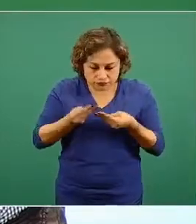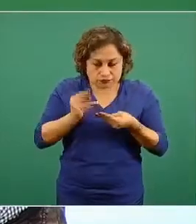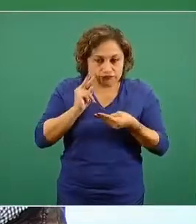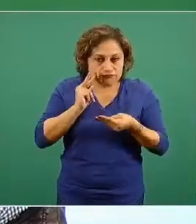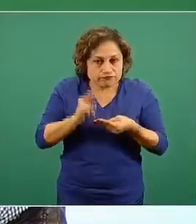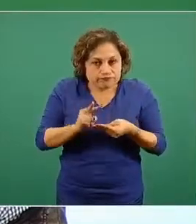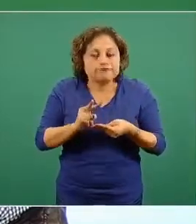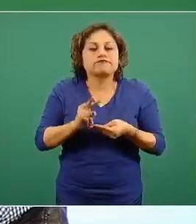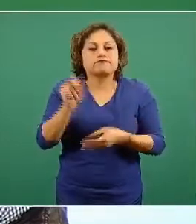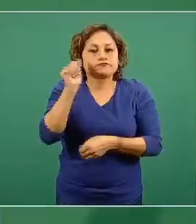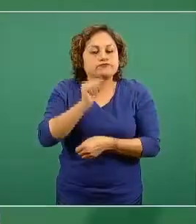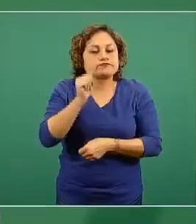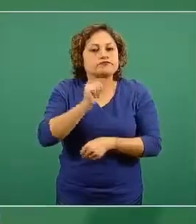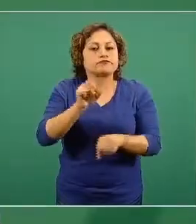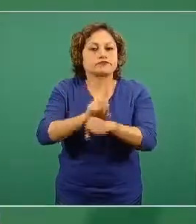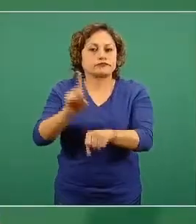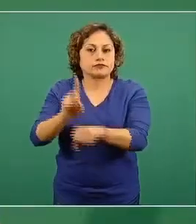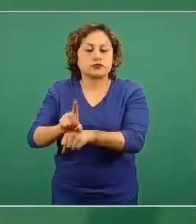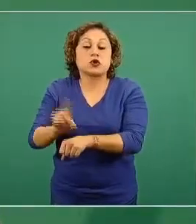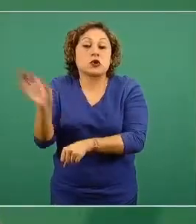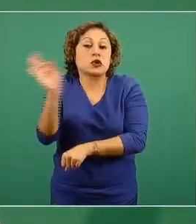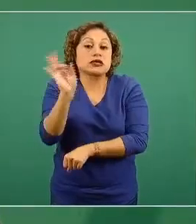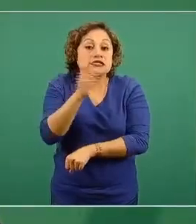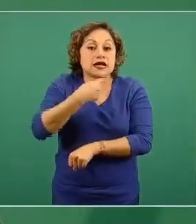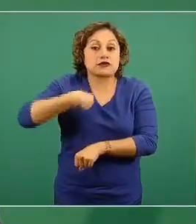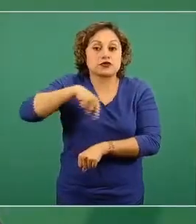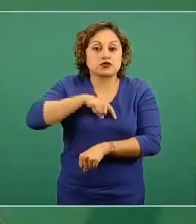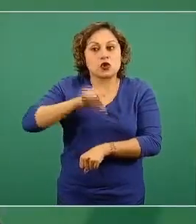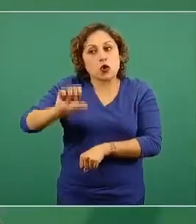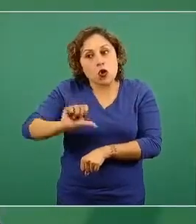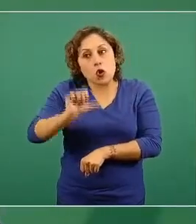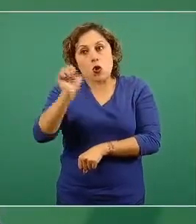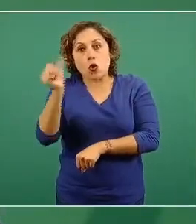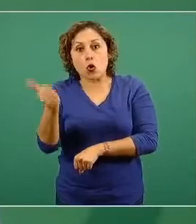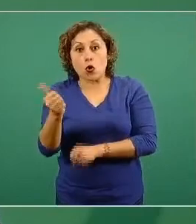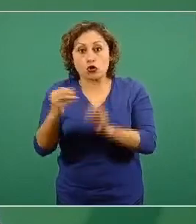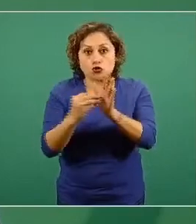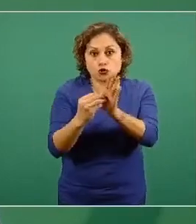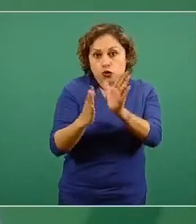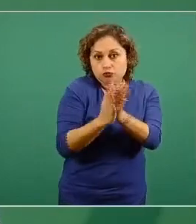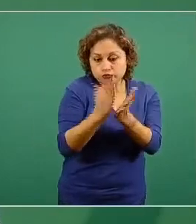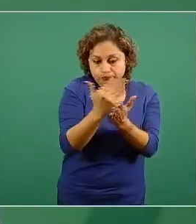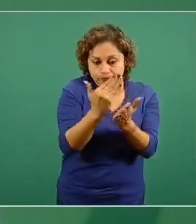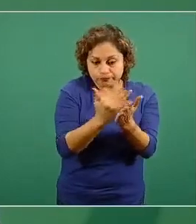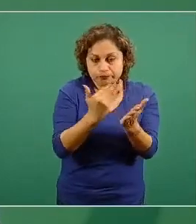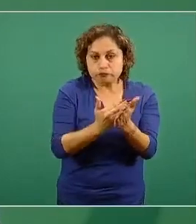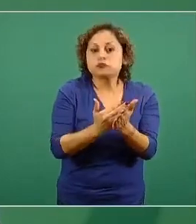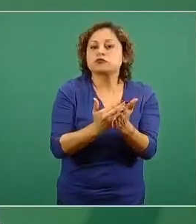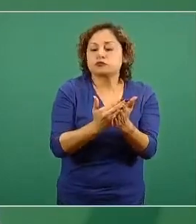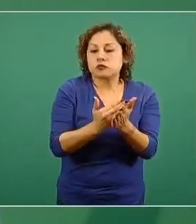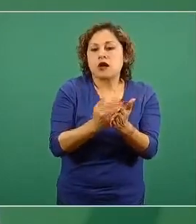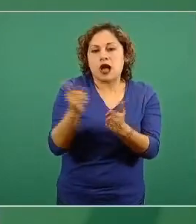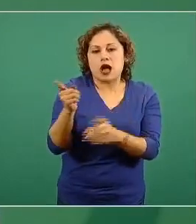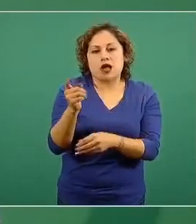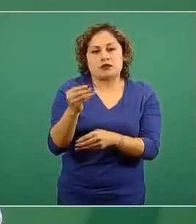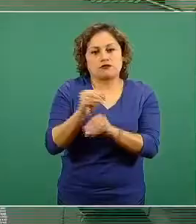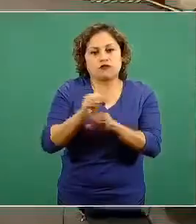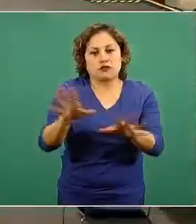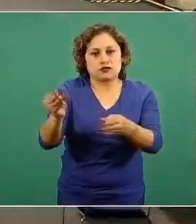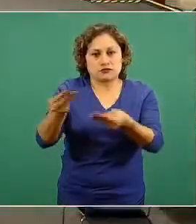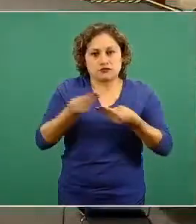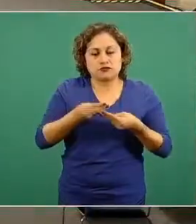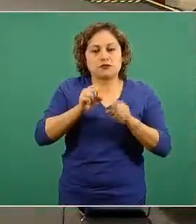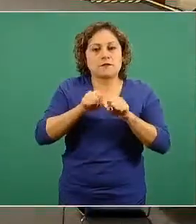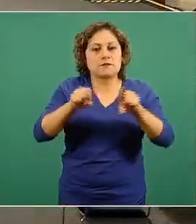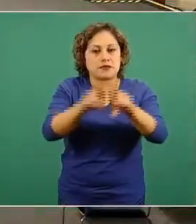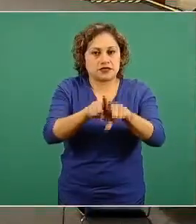que adoptarse en algún momento determinado pues alguna medida diferente o superior a la que estamos teniendo actualmente.